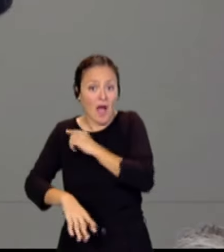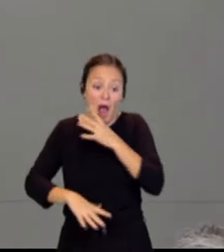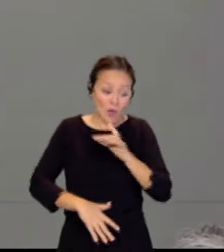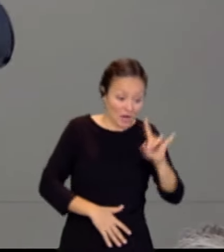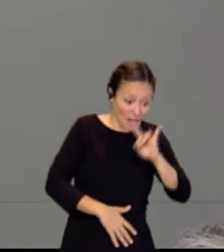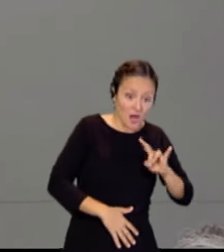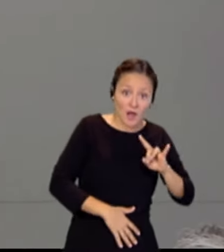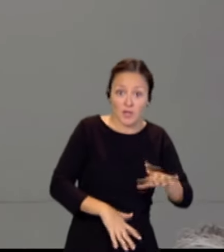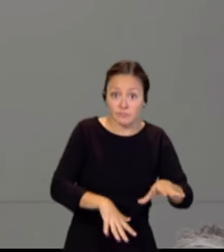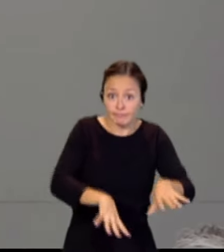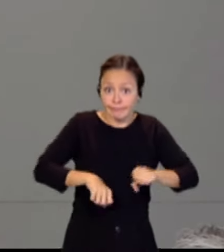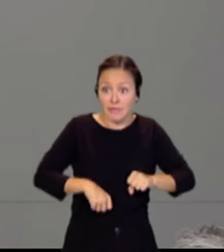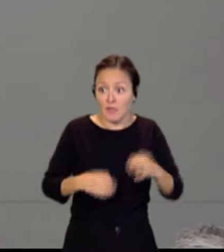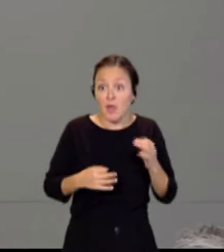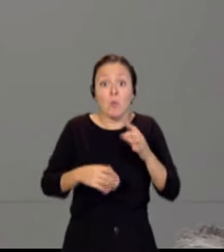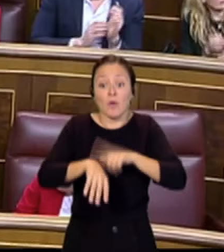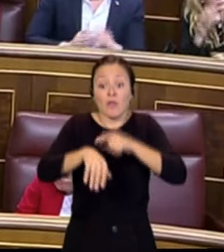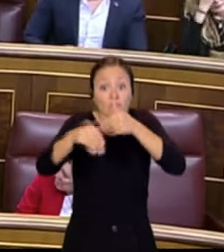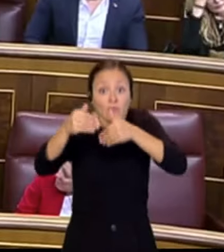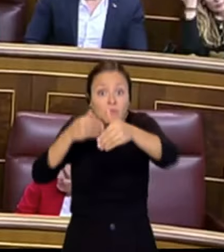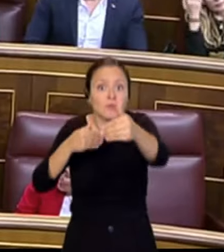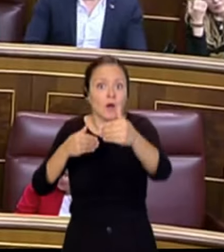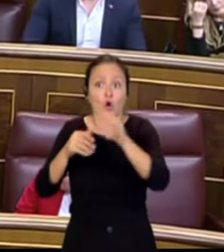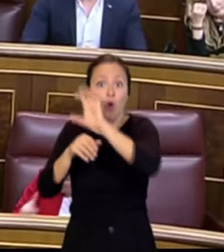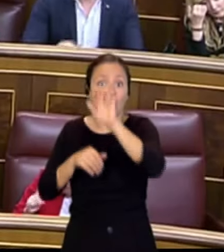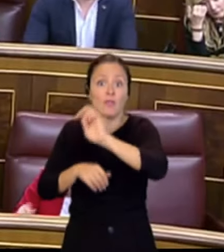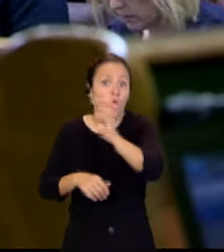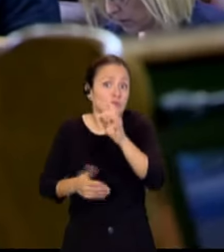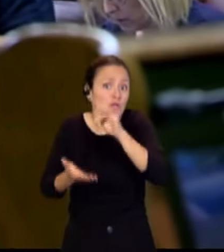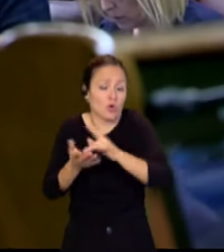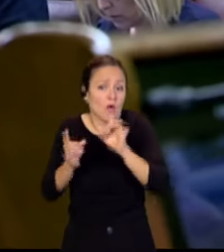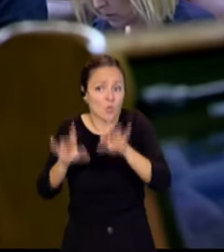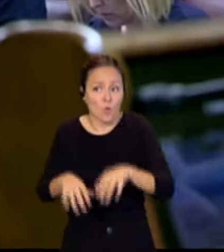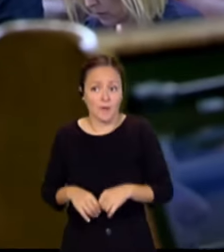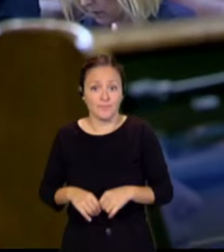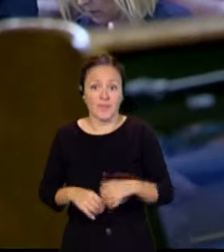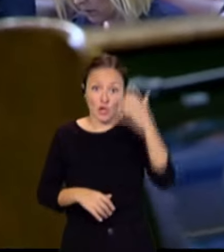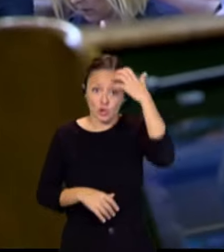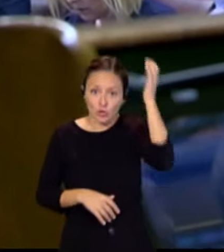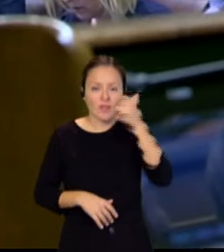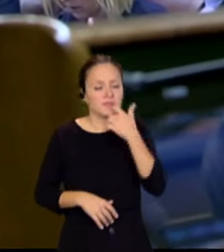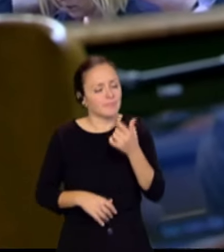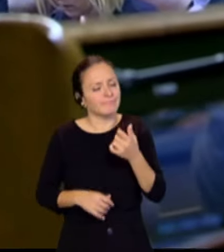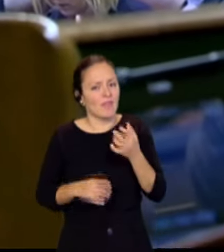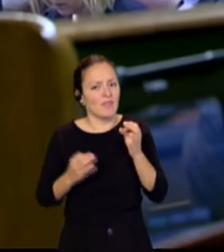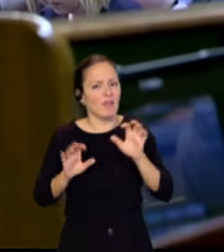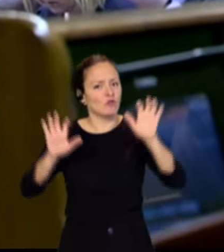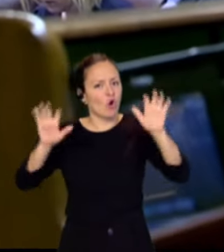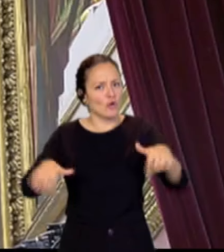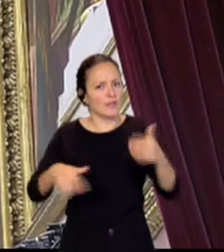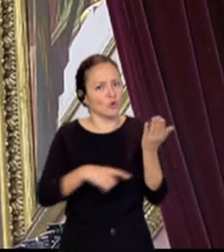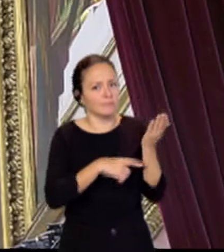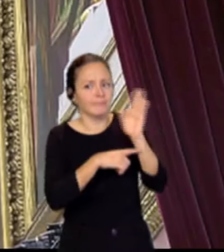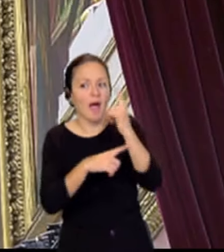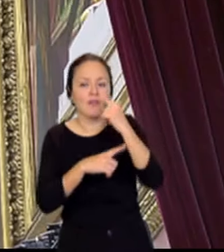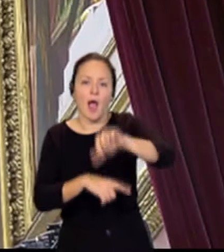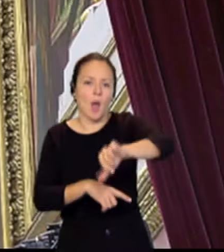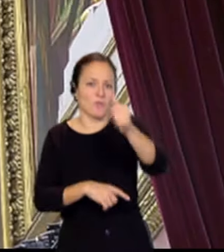Canarias y dentro un tiempo puede ser cualquier otra comunidad también aclara que este documento tendrá que pasar por el congreso para su aprobación